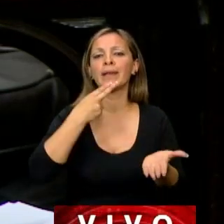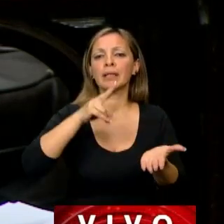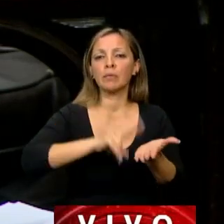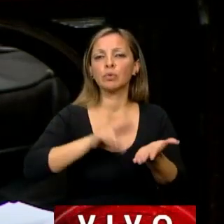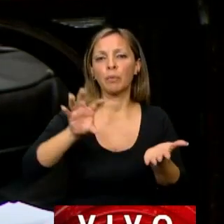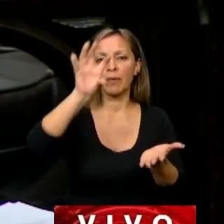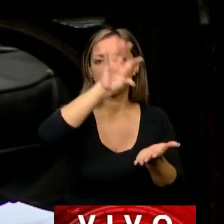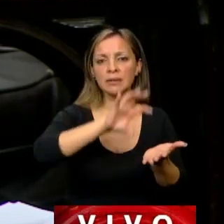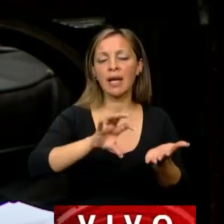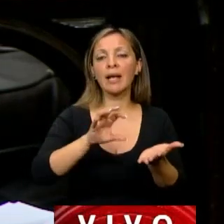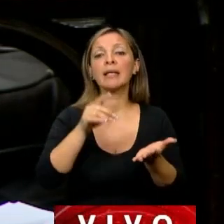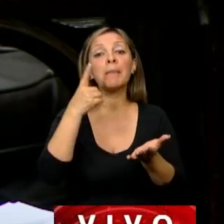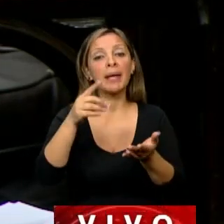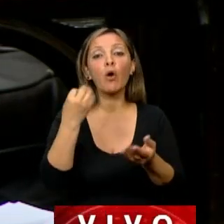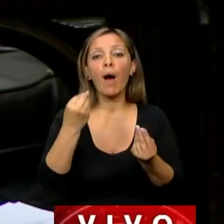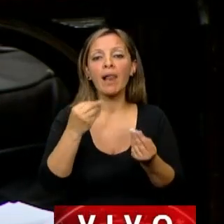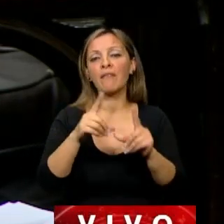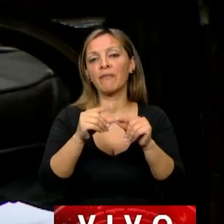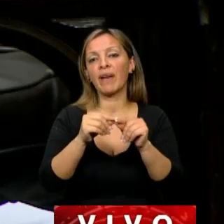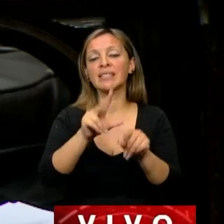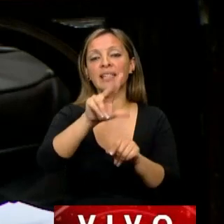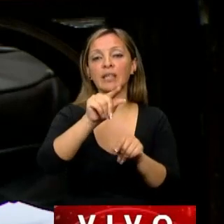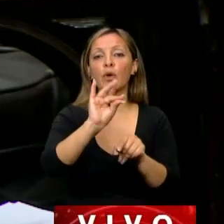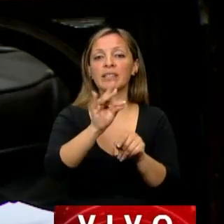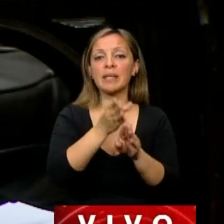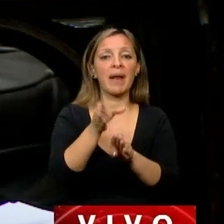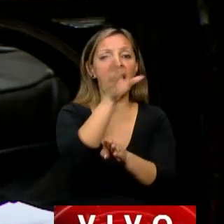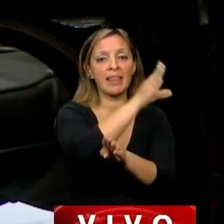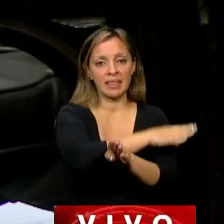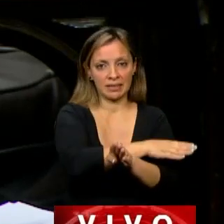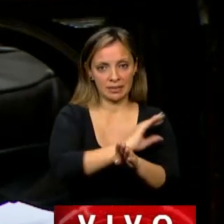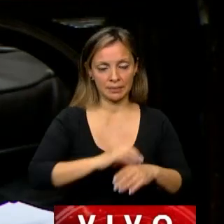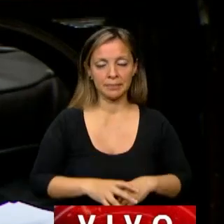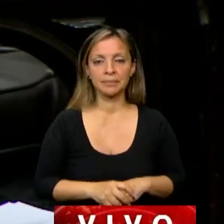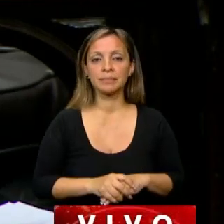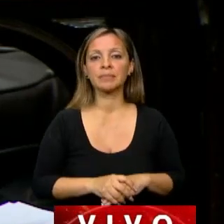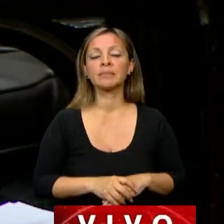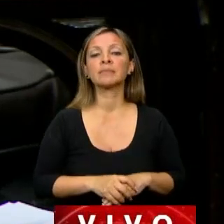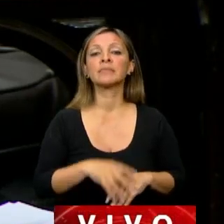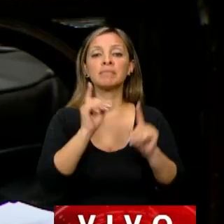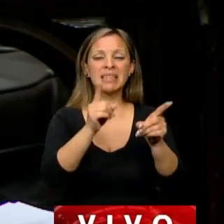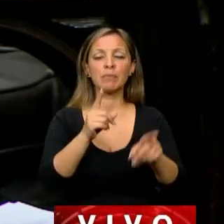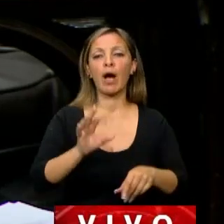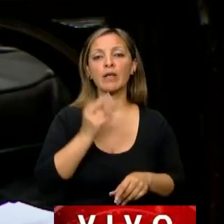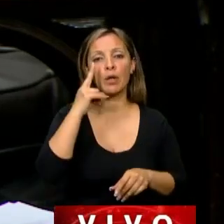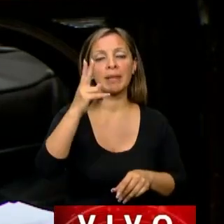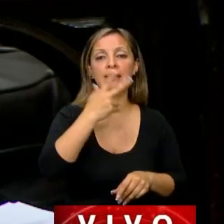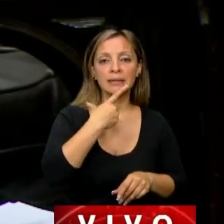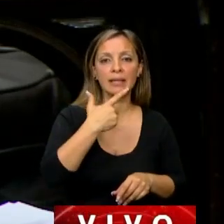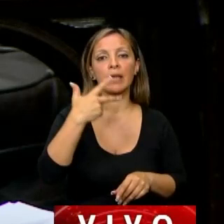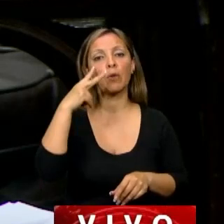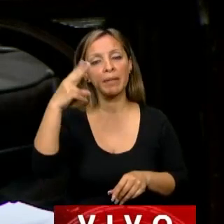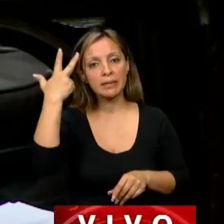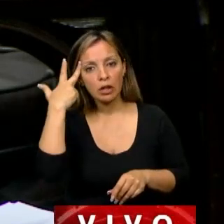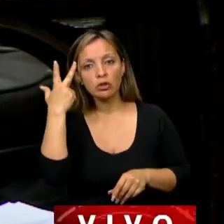establecidas con anterioridad a través de los consensos fiscales de los daños 2 10 17 18 19 y 20